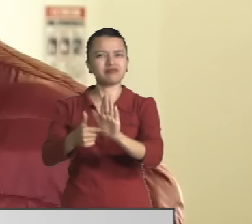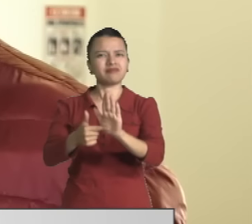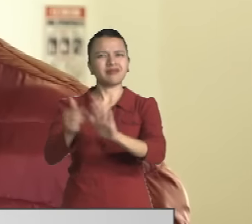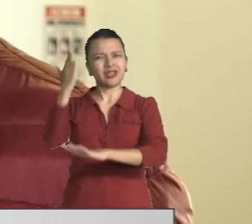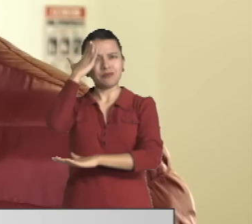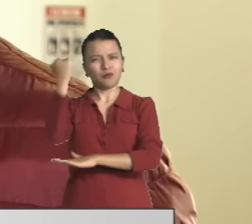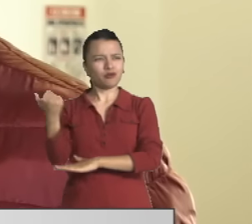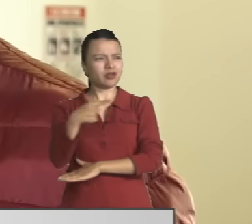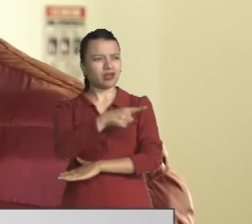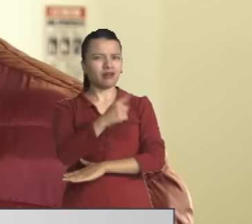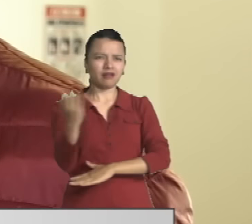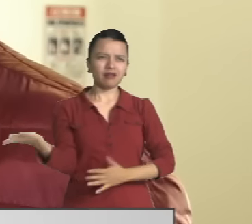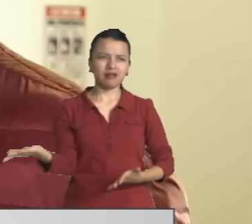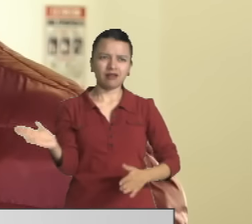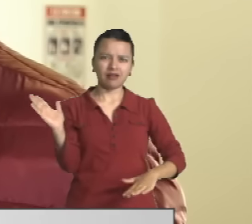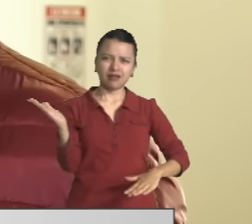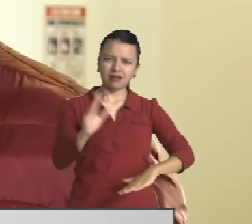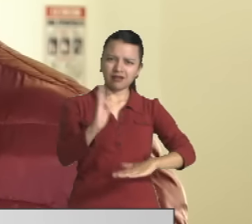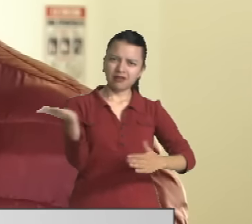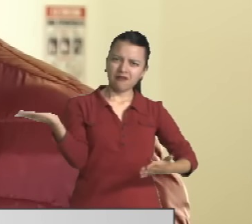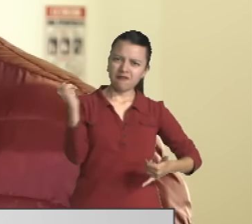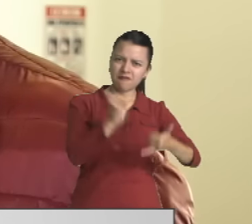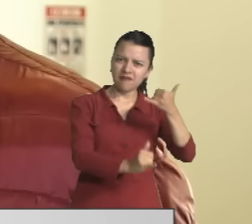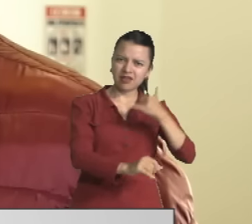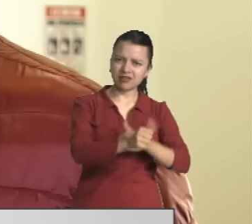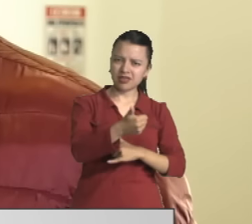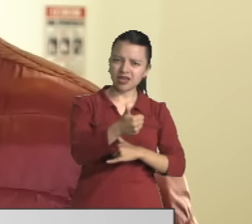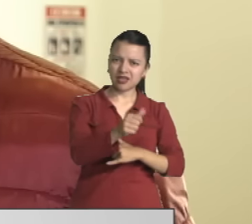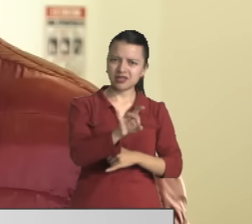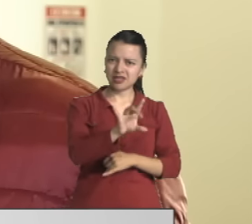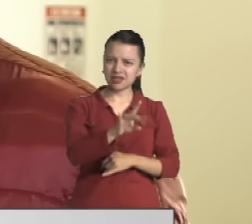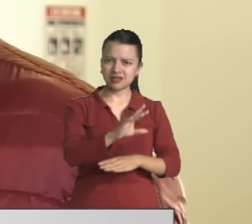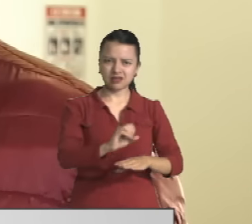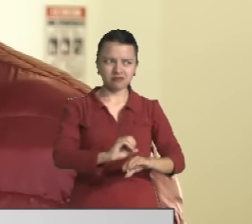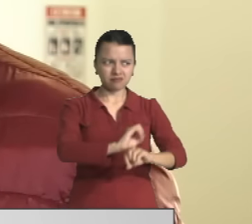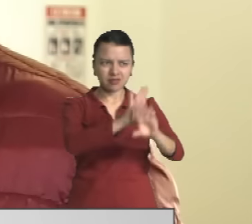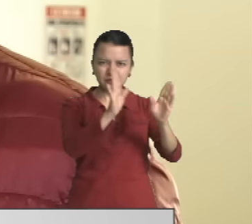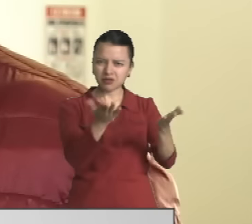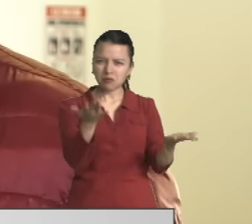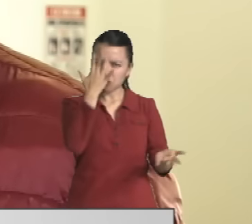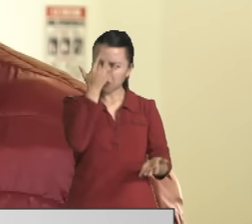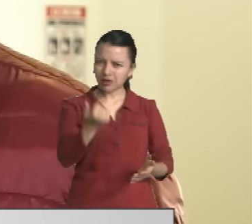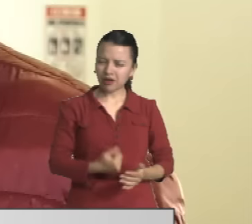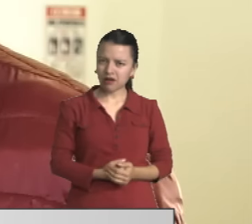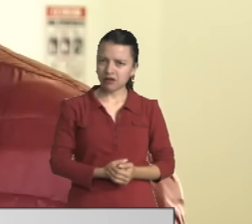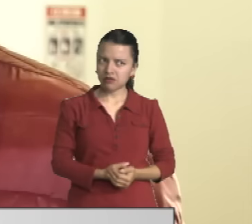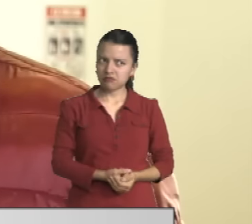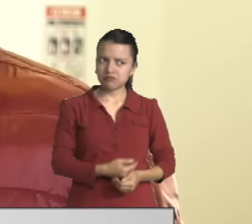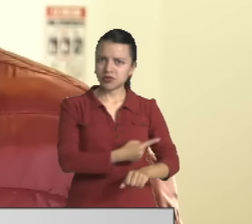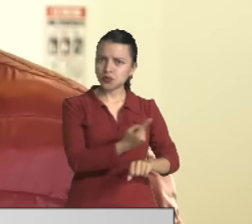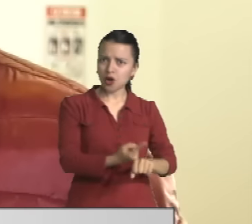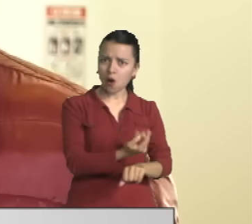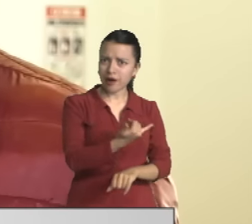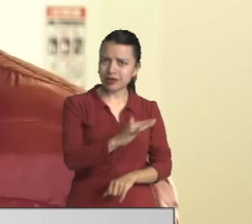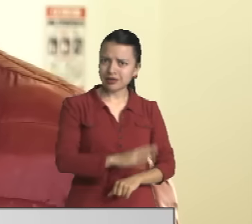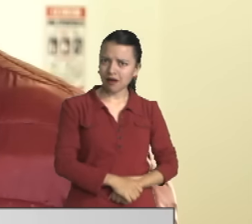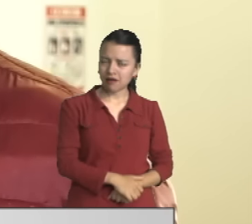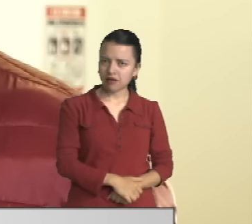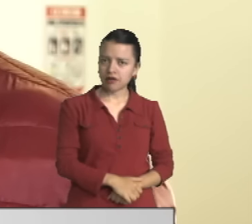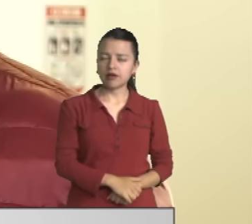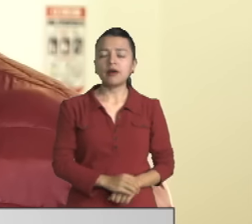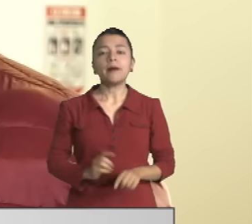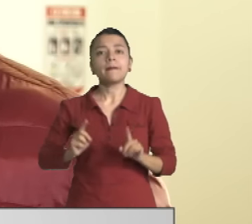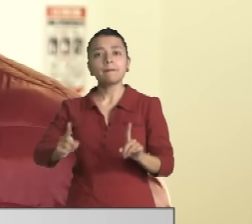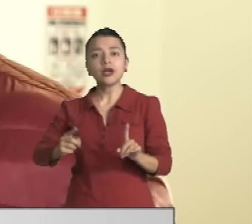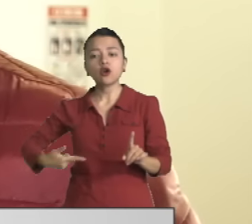acto se mantuvo casi hasta las 10:15 de la mañana. Evidentemente lo que nosotros señalamos en el momento en que hicimos